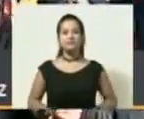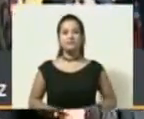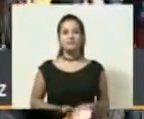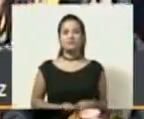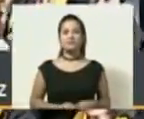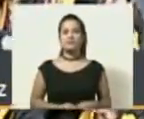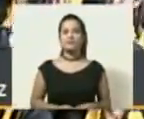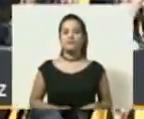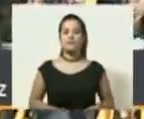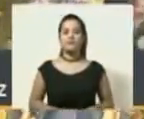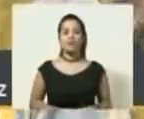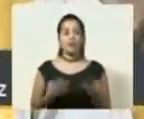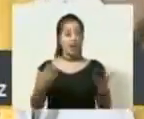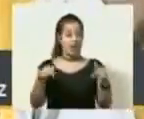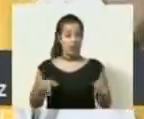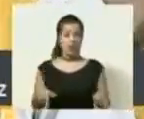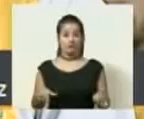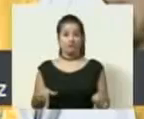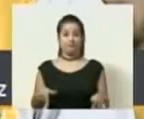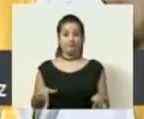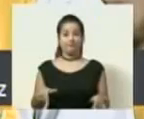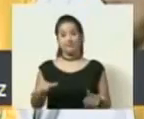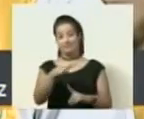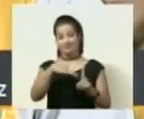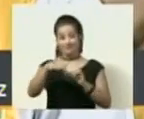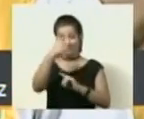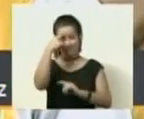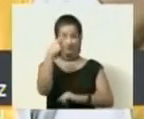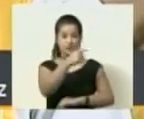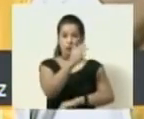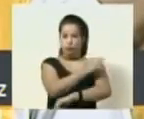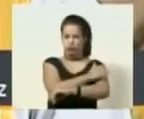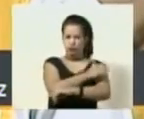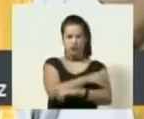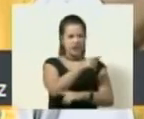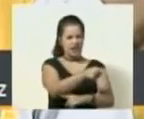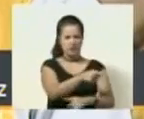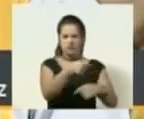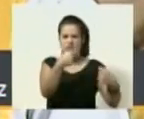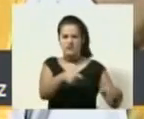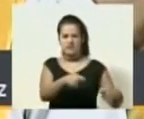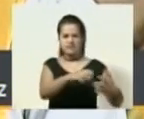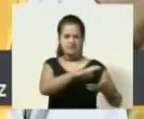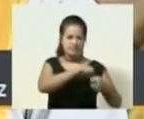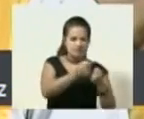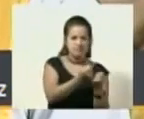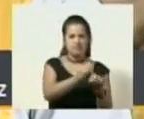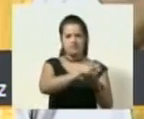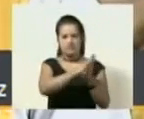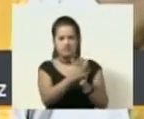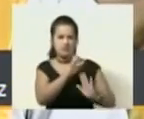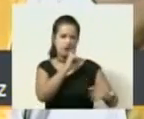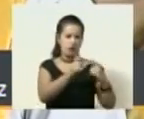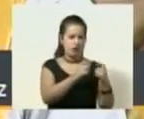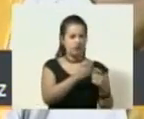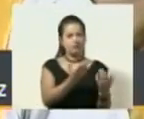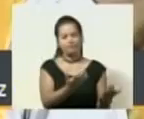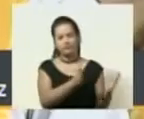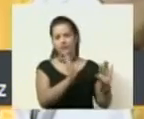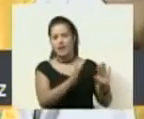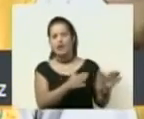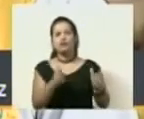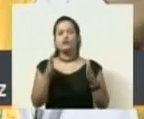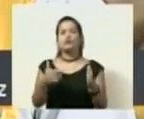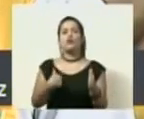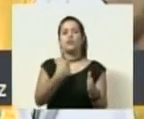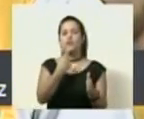Y en tiempos como en los de hoy, presidente, que la derecha apuesta a la destrucción y al odio, quiero decirle, y hablo por